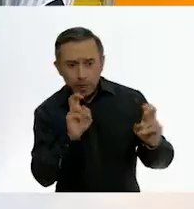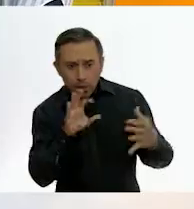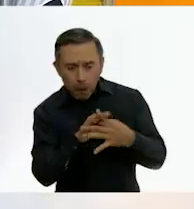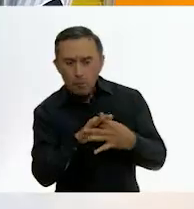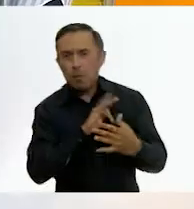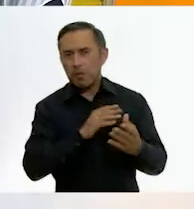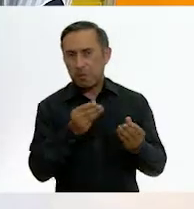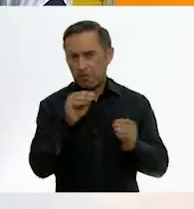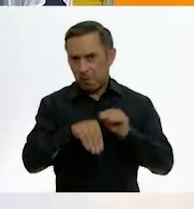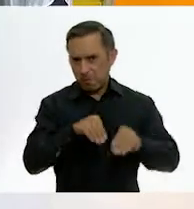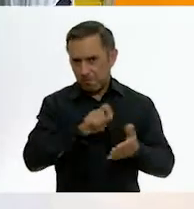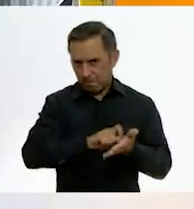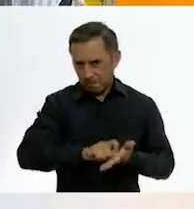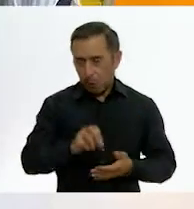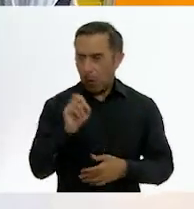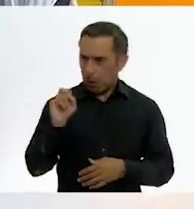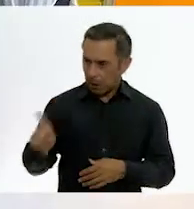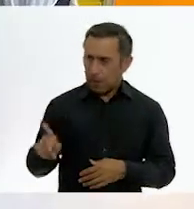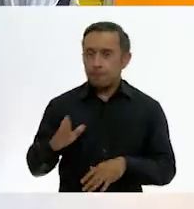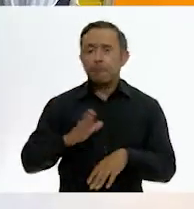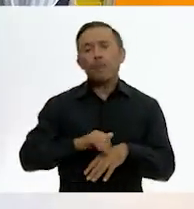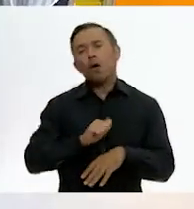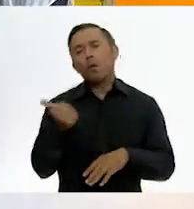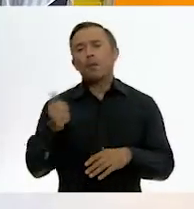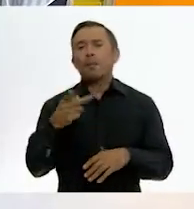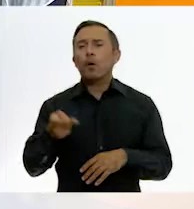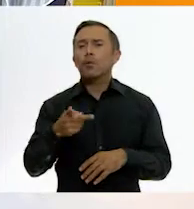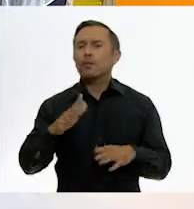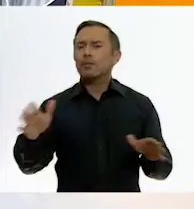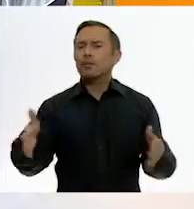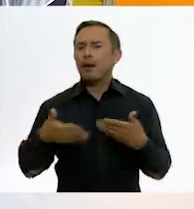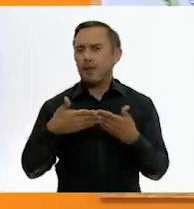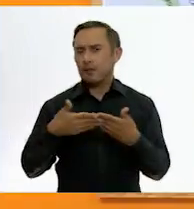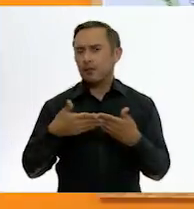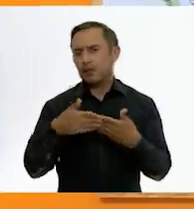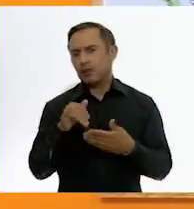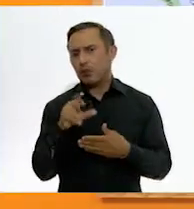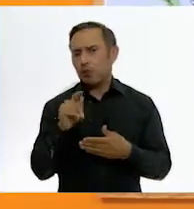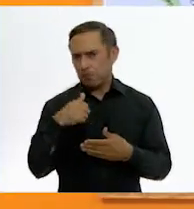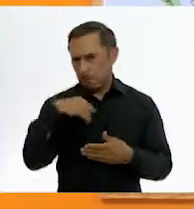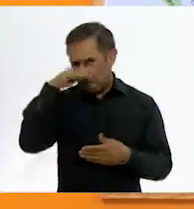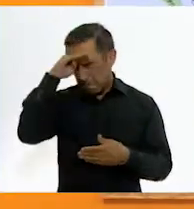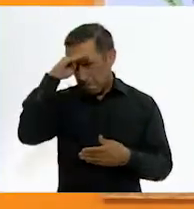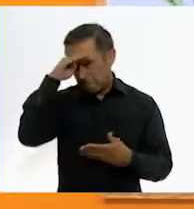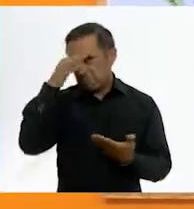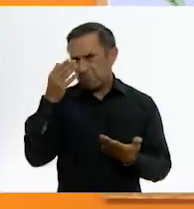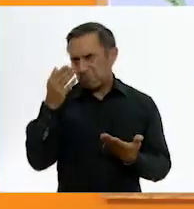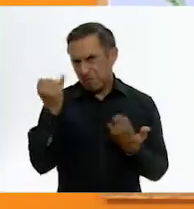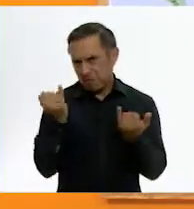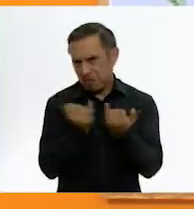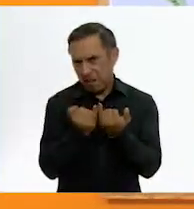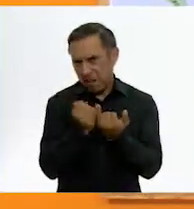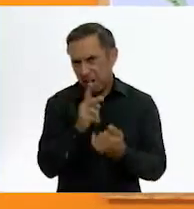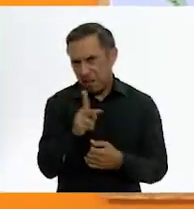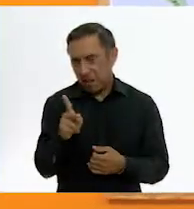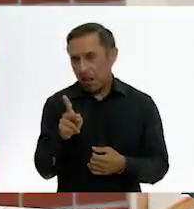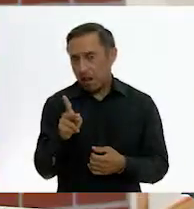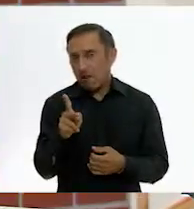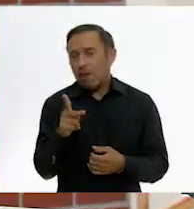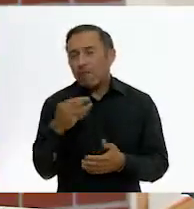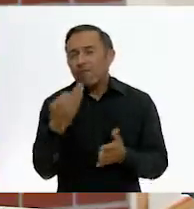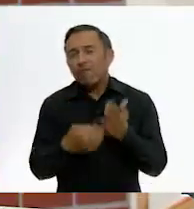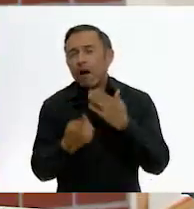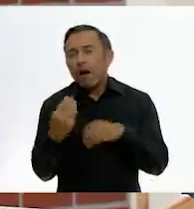para las preguntas cerradas yo me imagino que funcionará igual más con la excepción de que de que aquí